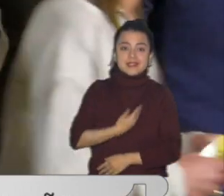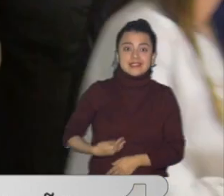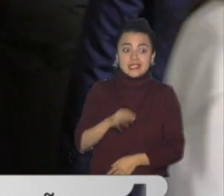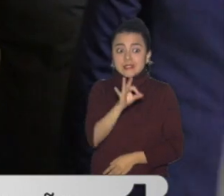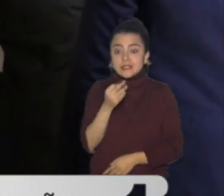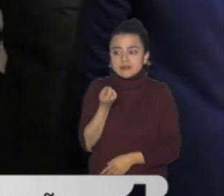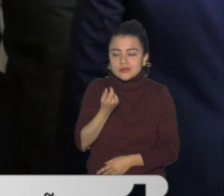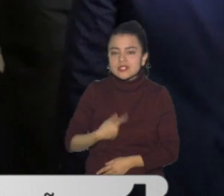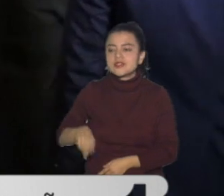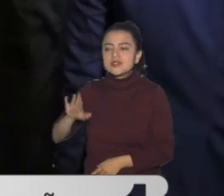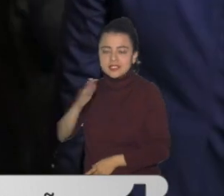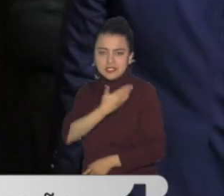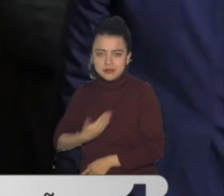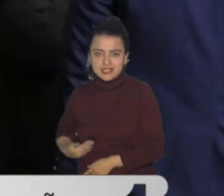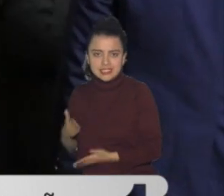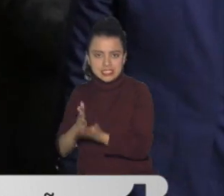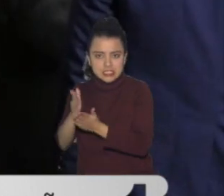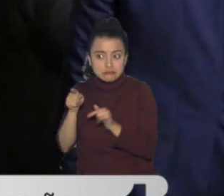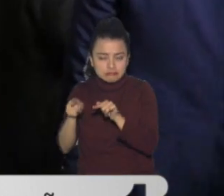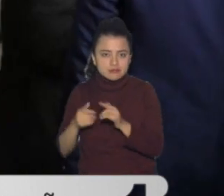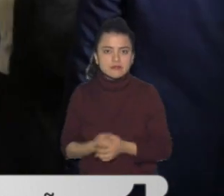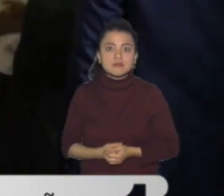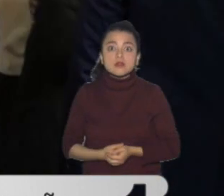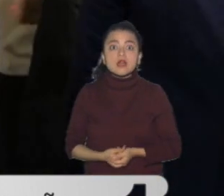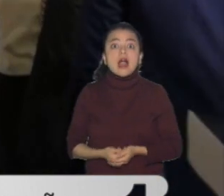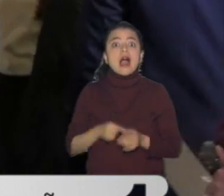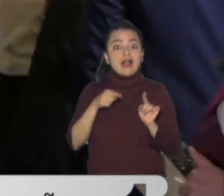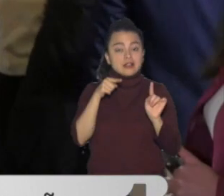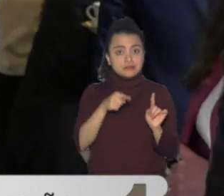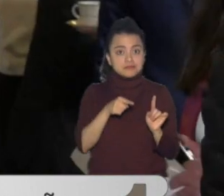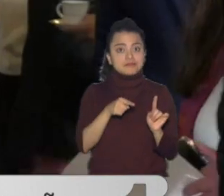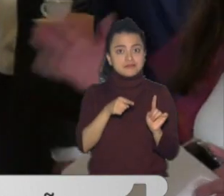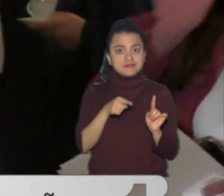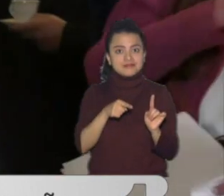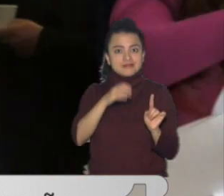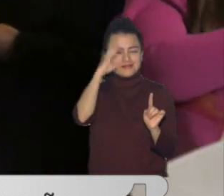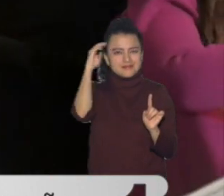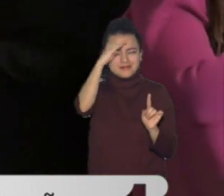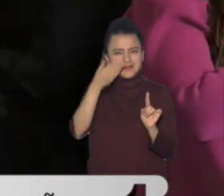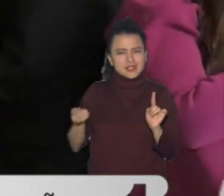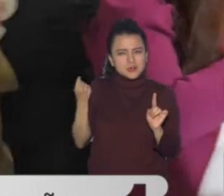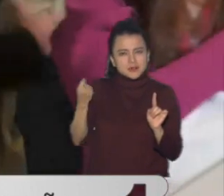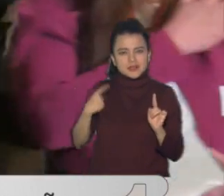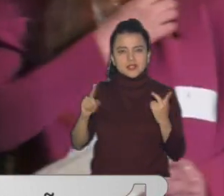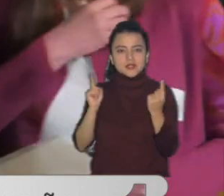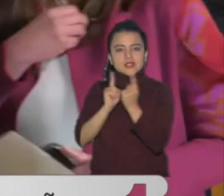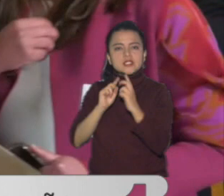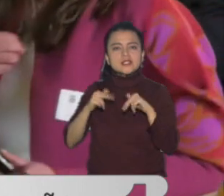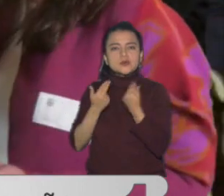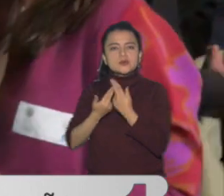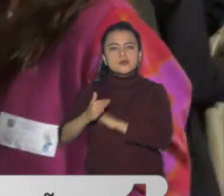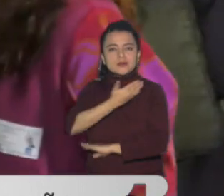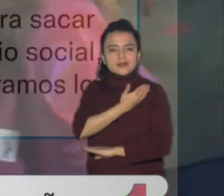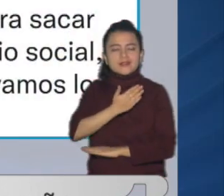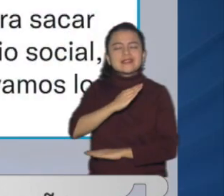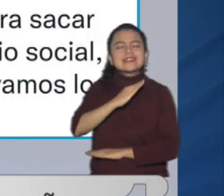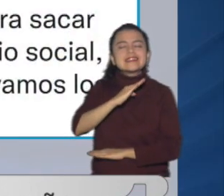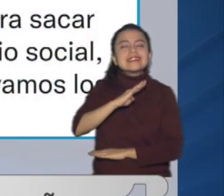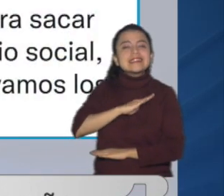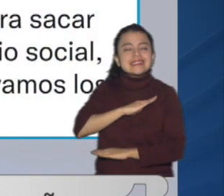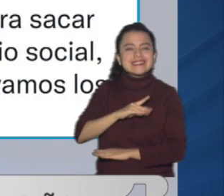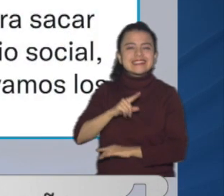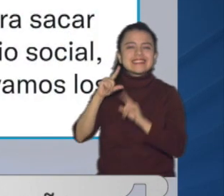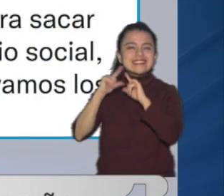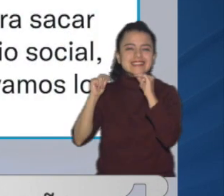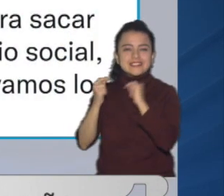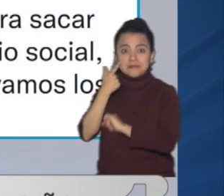un encuentro con la alcaldesa de Bogotá, Claudia López. Así lo dejó saber la alcaldesa a través de Twitter, que dijo lo